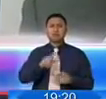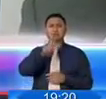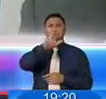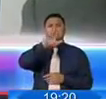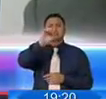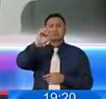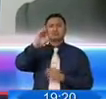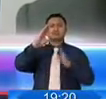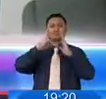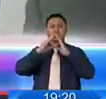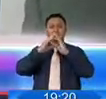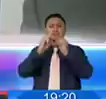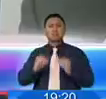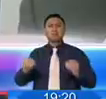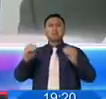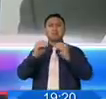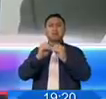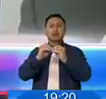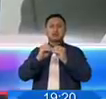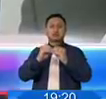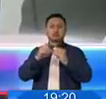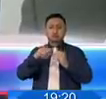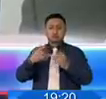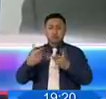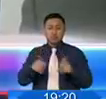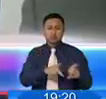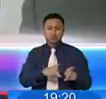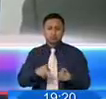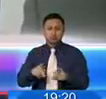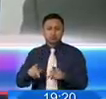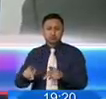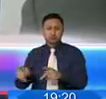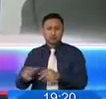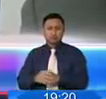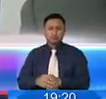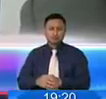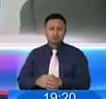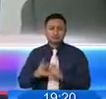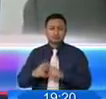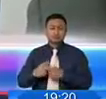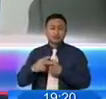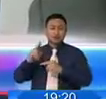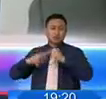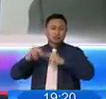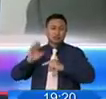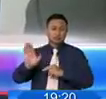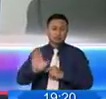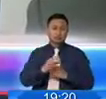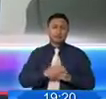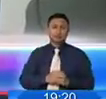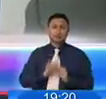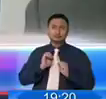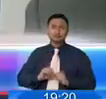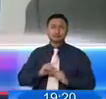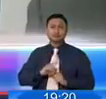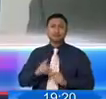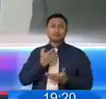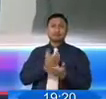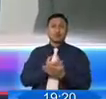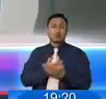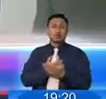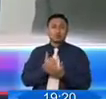300 viviendas más que se están ya planificando a aperturar la construcción. Esto va a generar